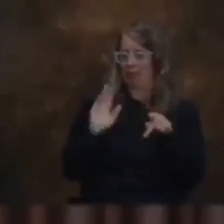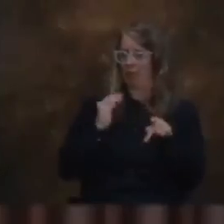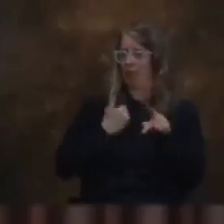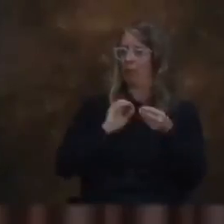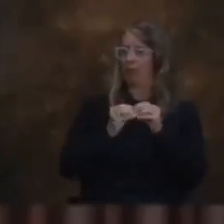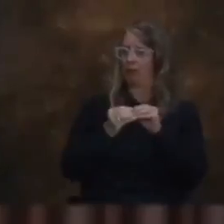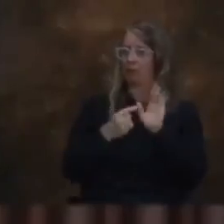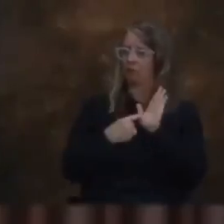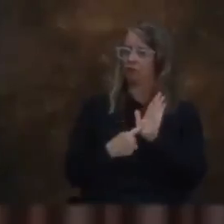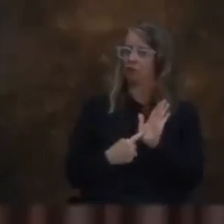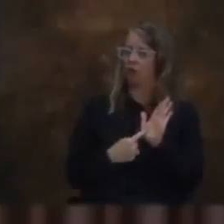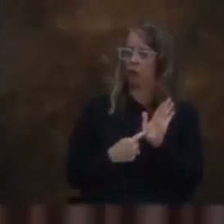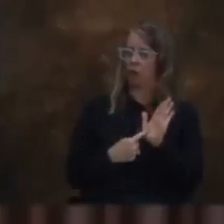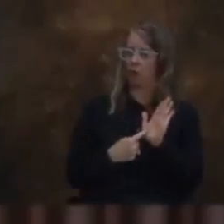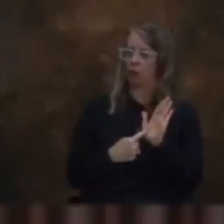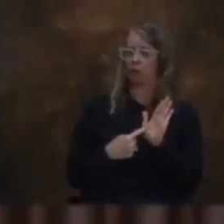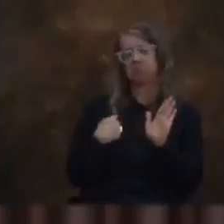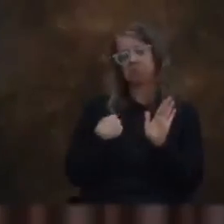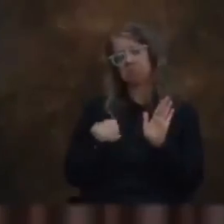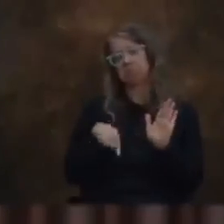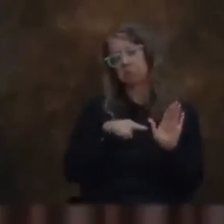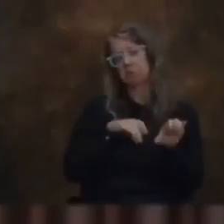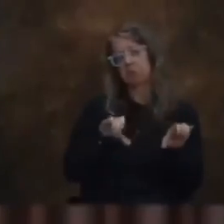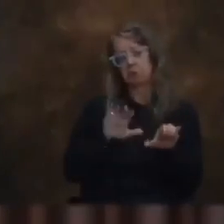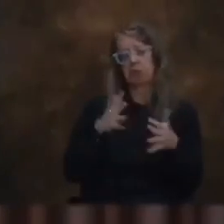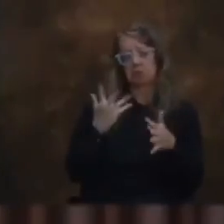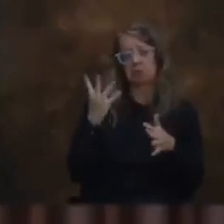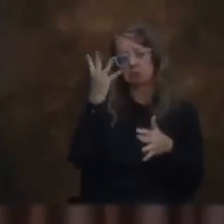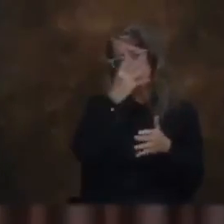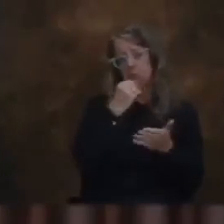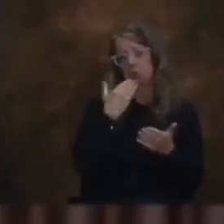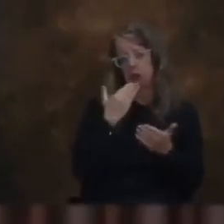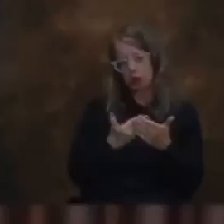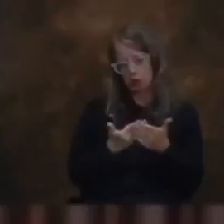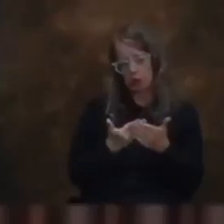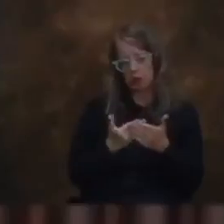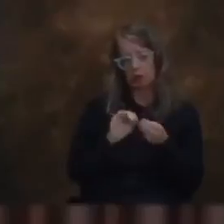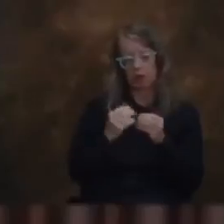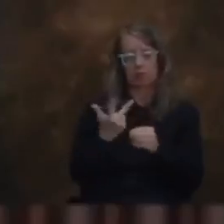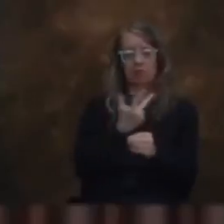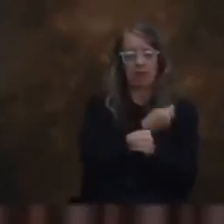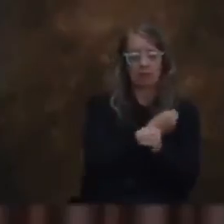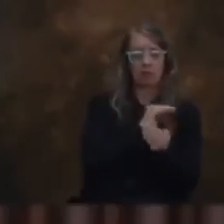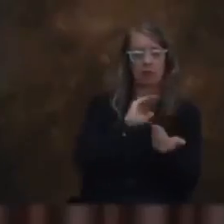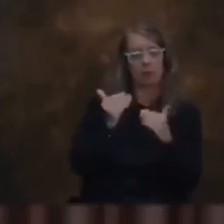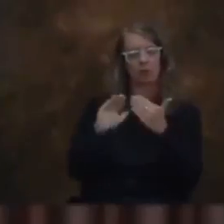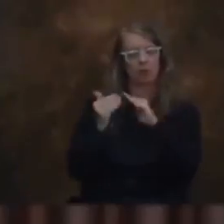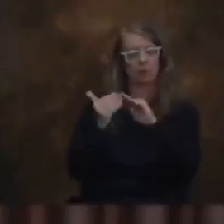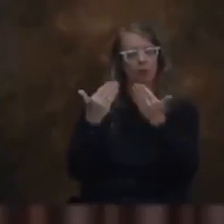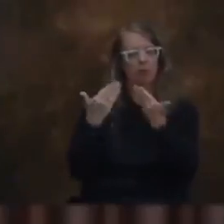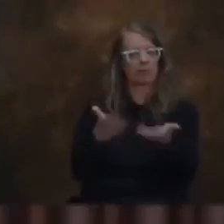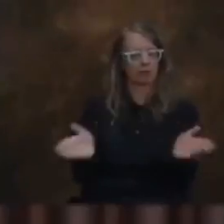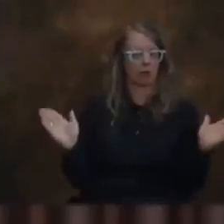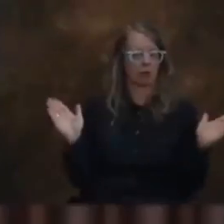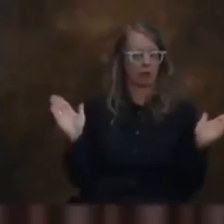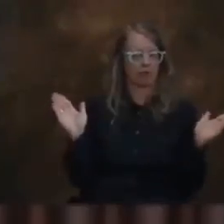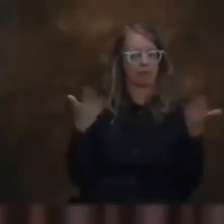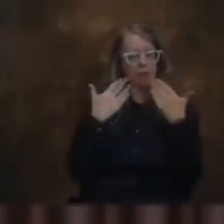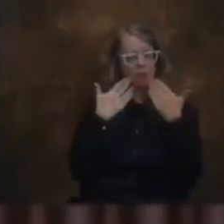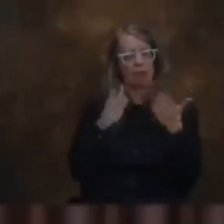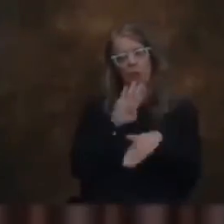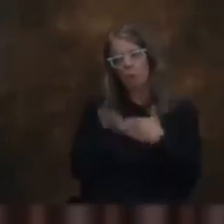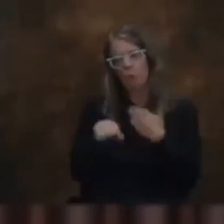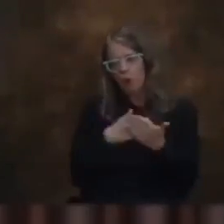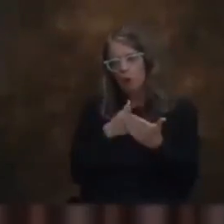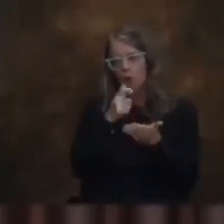buena tasa de vacunación comparado a la comunidad en general así que muchas gracias a todos y todas que están ayudando a